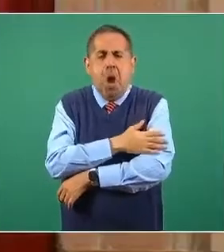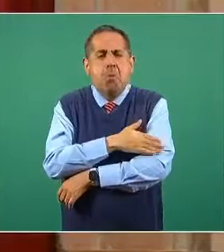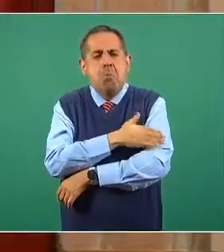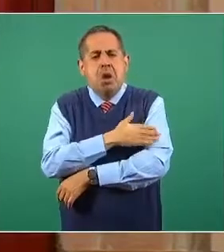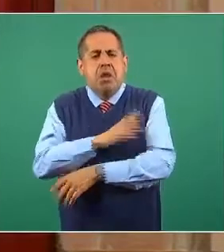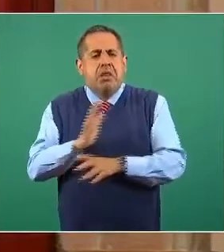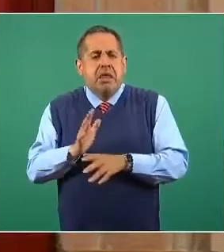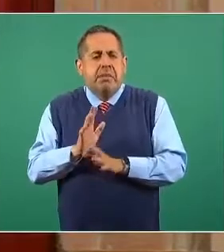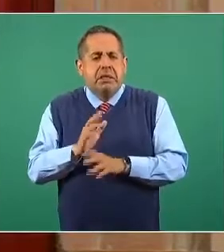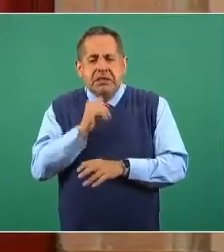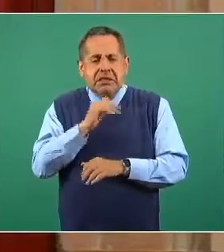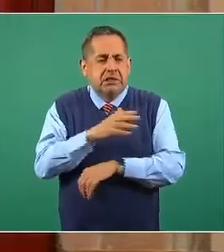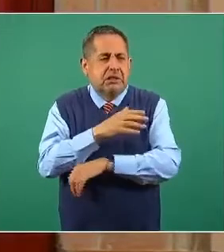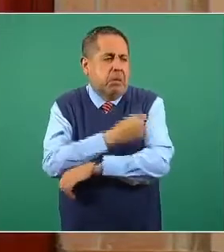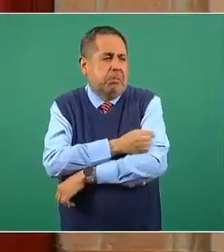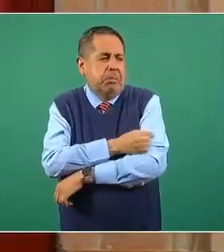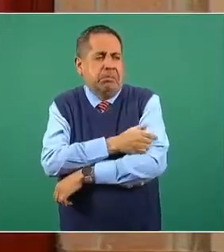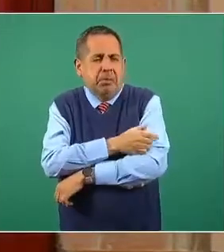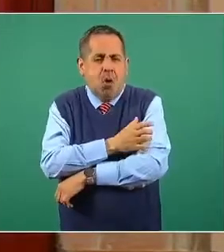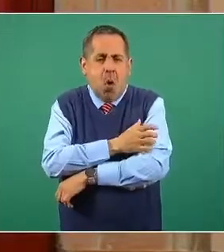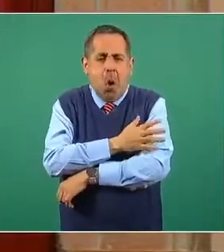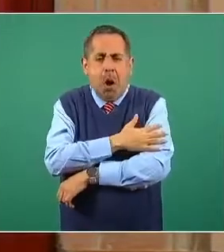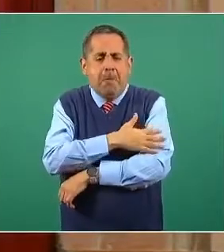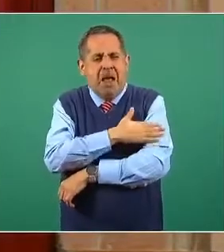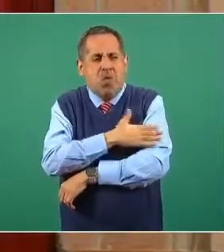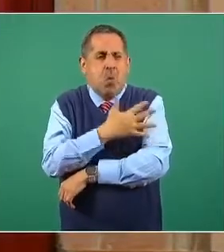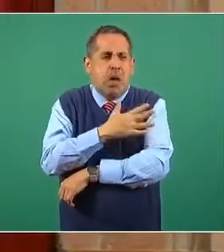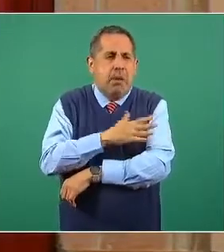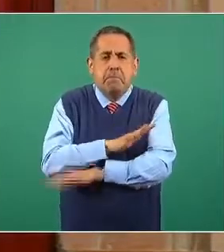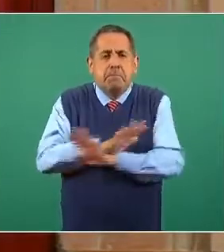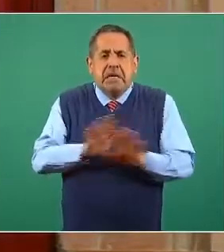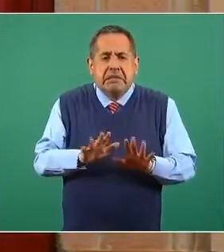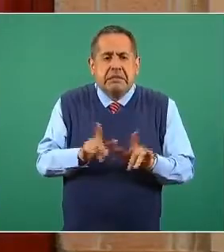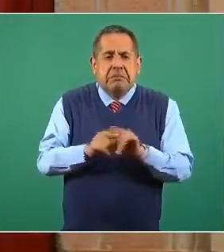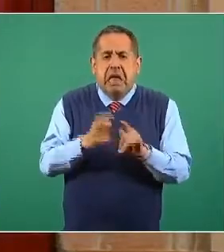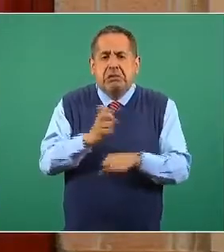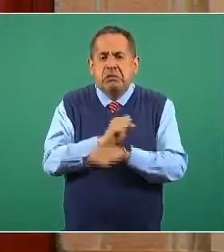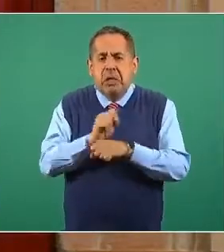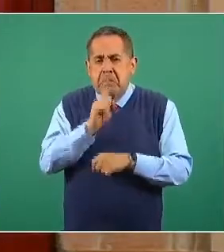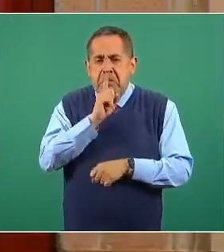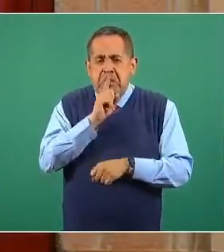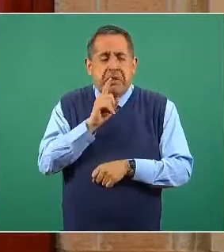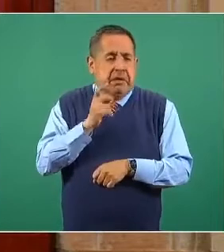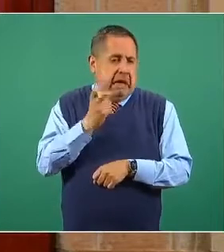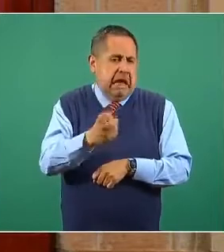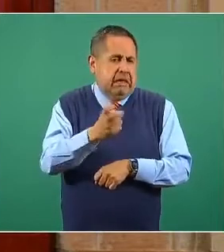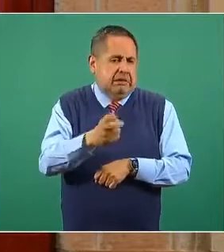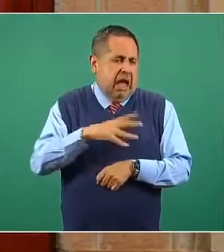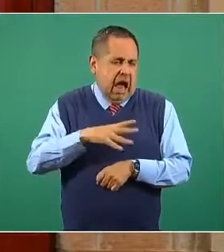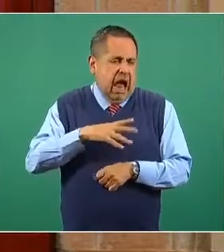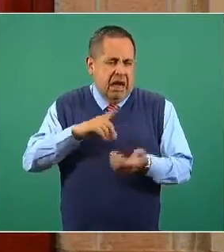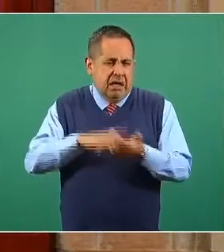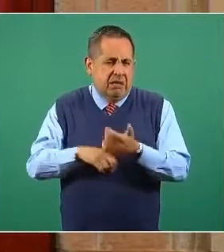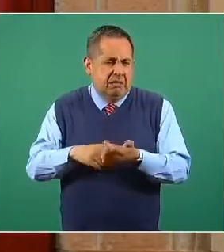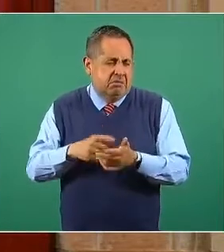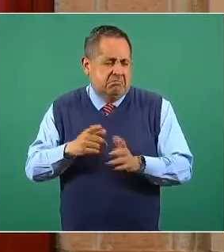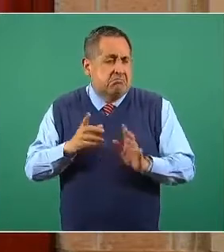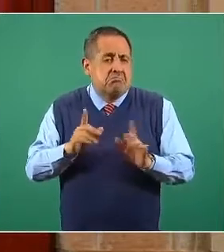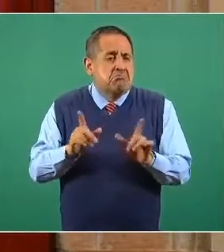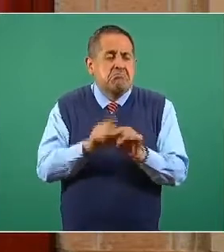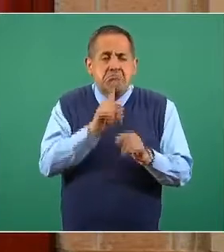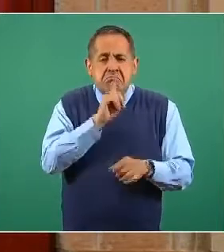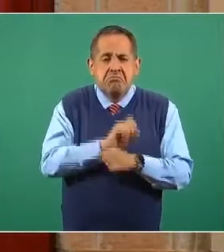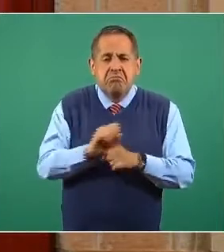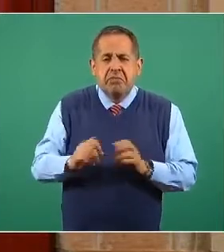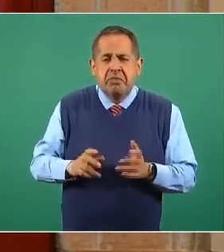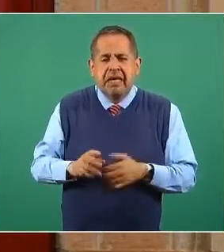Porque suceden generalmente o en la mayoría de sus manifestaciones en el área en donde se realizó la vacunación, en donde